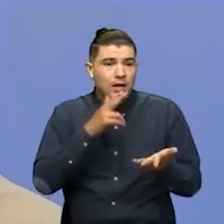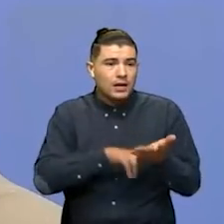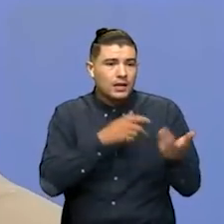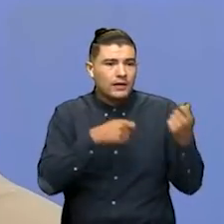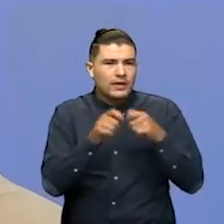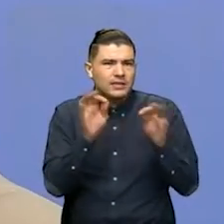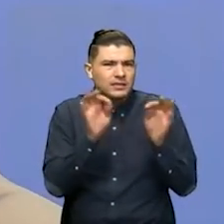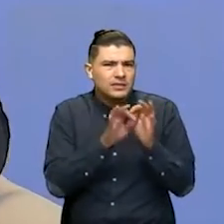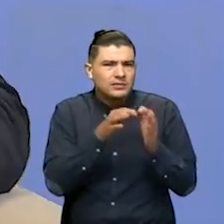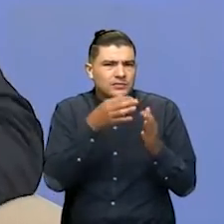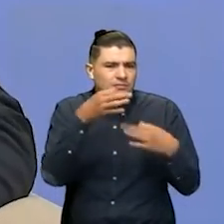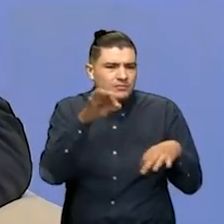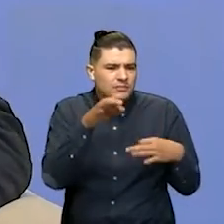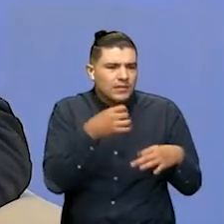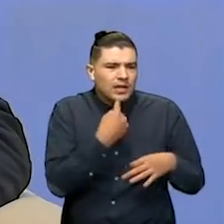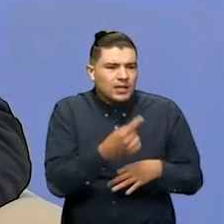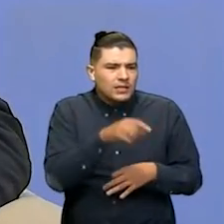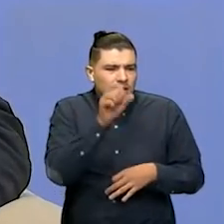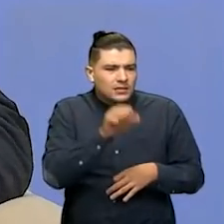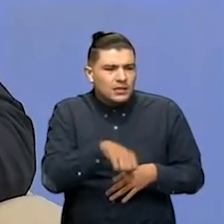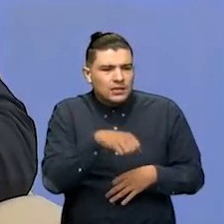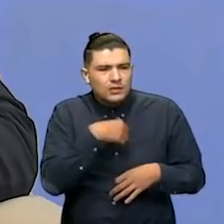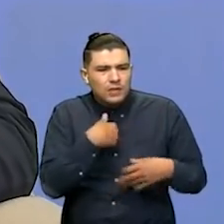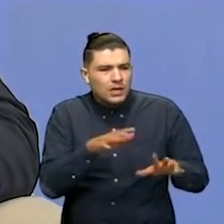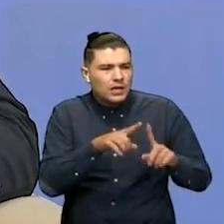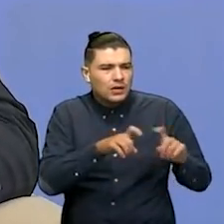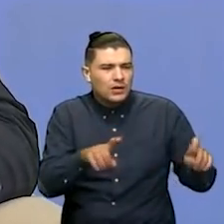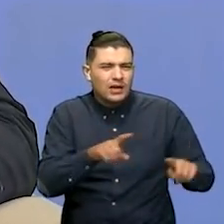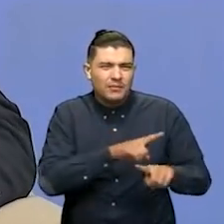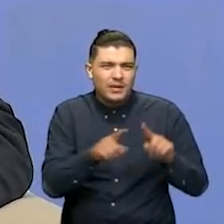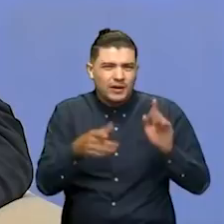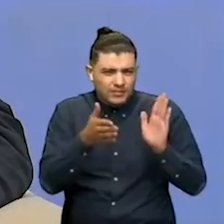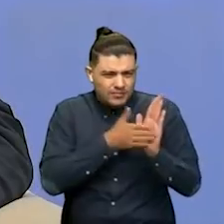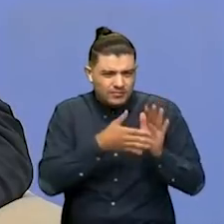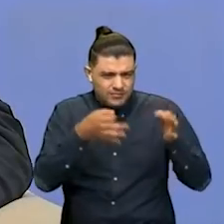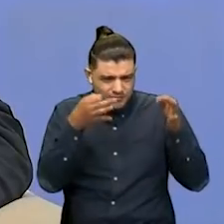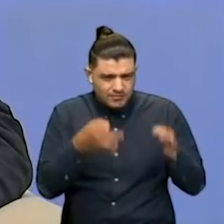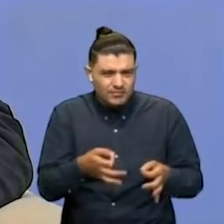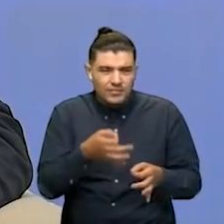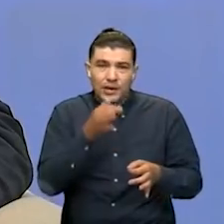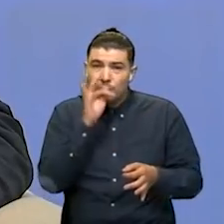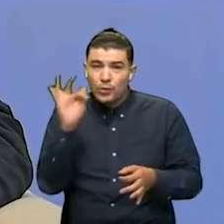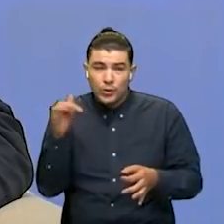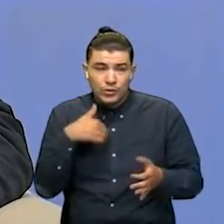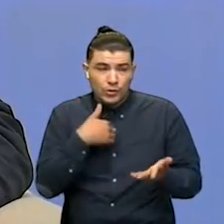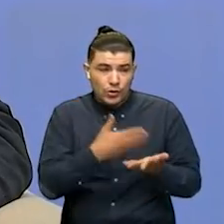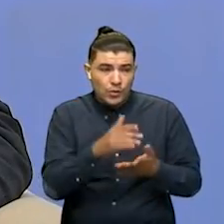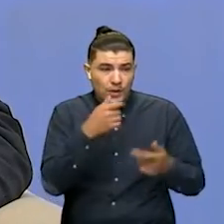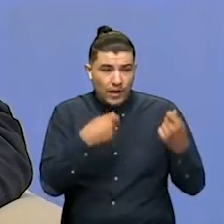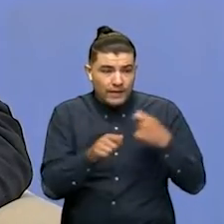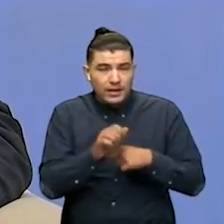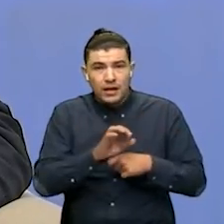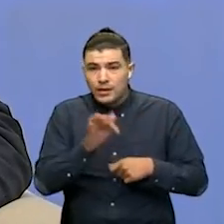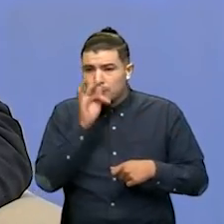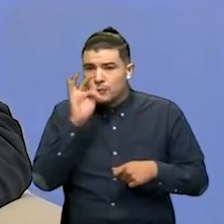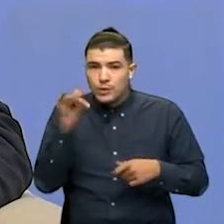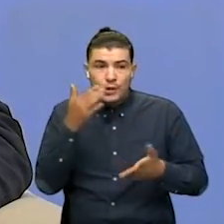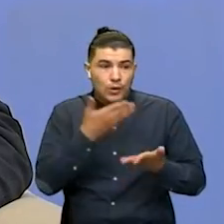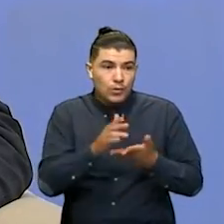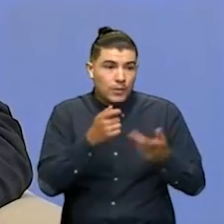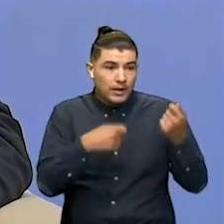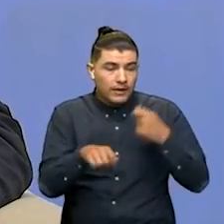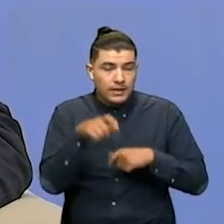simplemente un papel donde se le dice pues cualquier cosa, pero no tiene como una formalidad de una promesa de compraventa. La promesa de compraventa es necesario